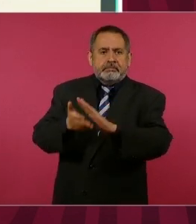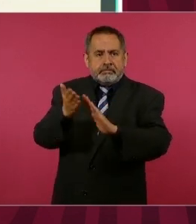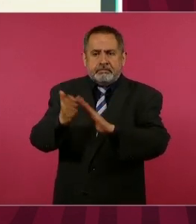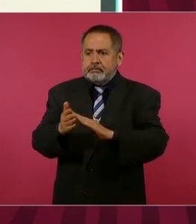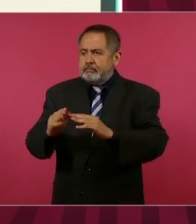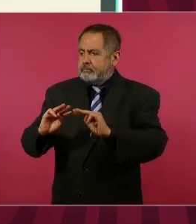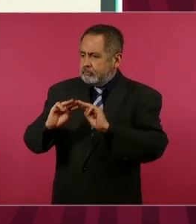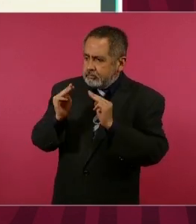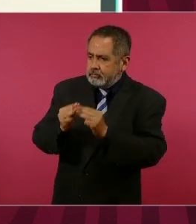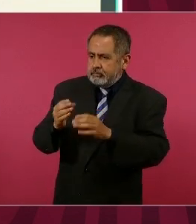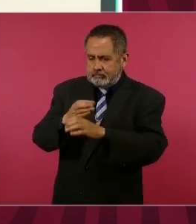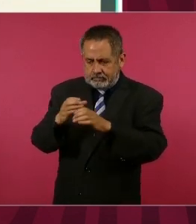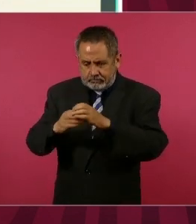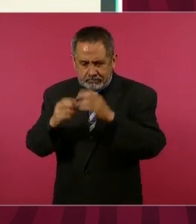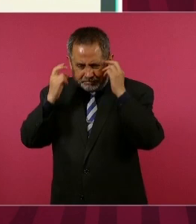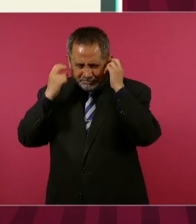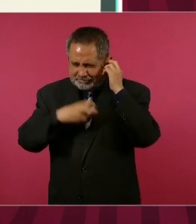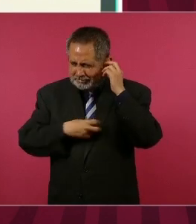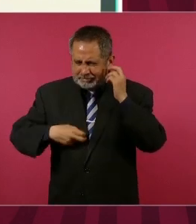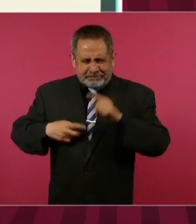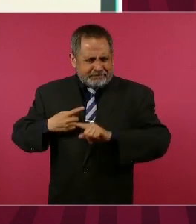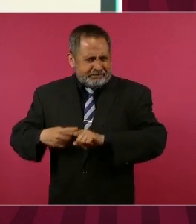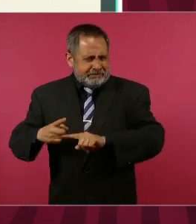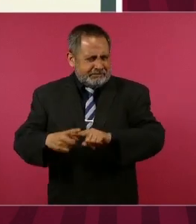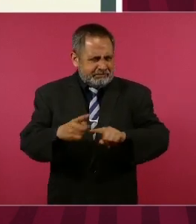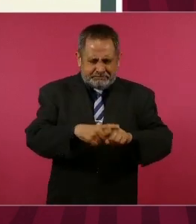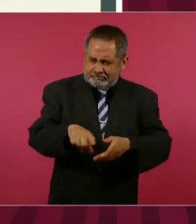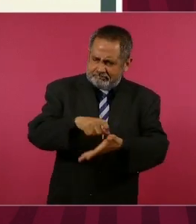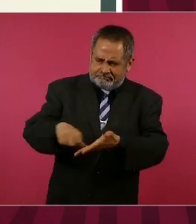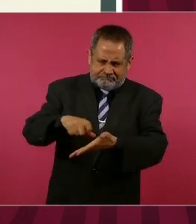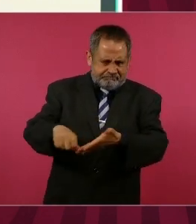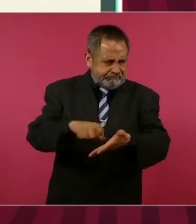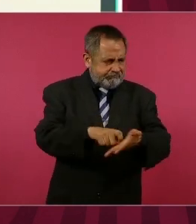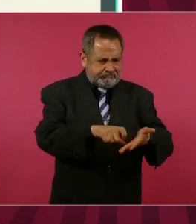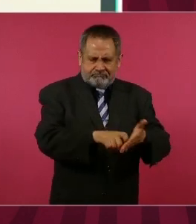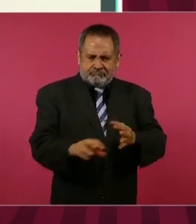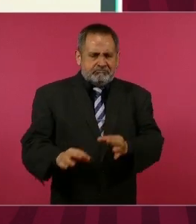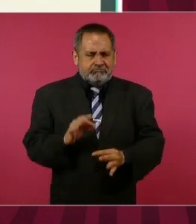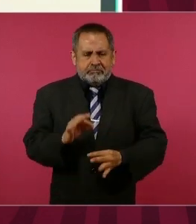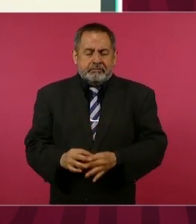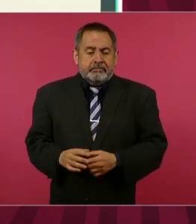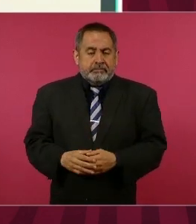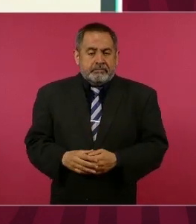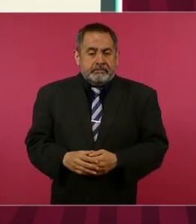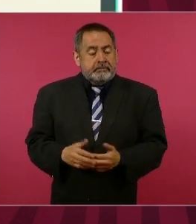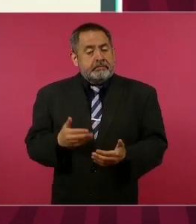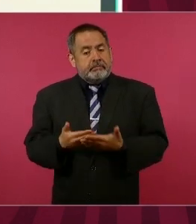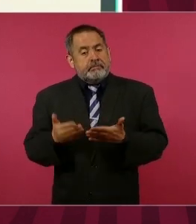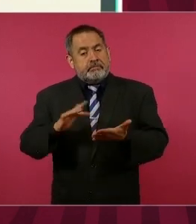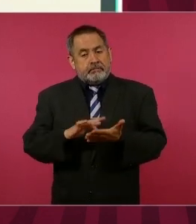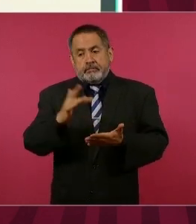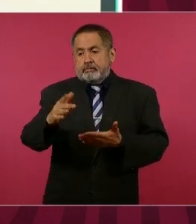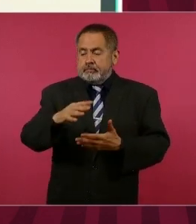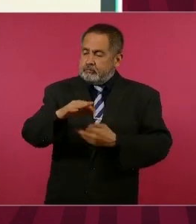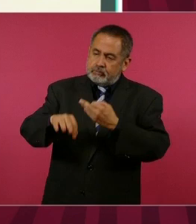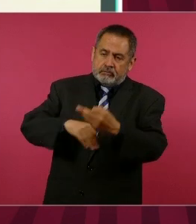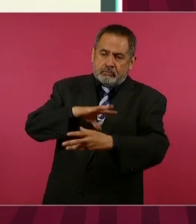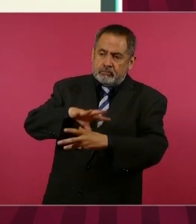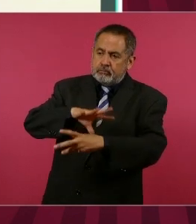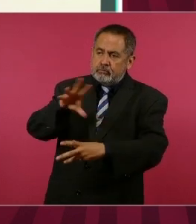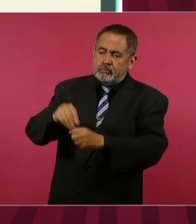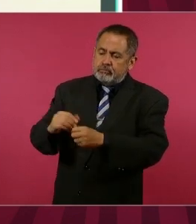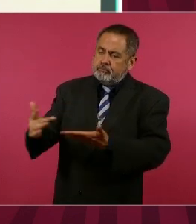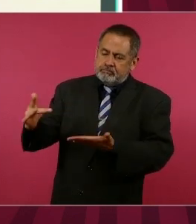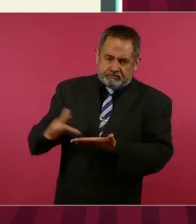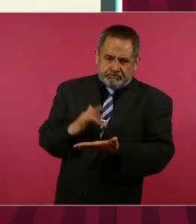médico y mobiliario para las unidades. Y hoy, señor presidente, le quiero agradecer por todo el apoyo que nos ha